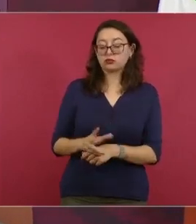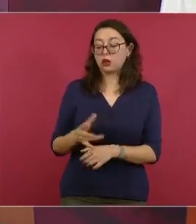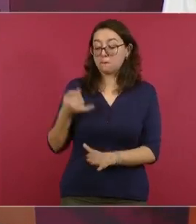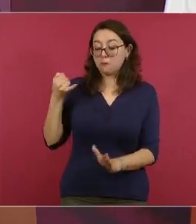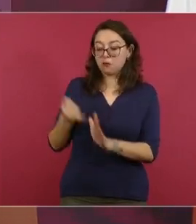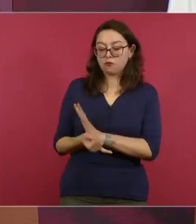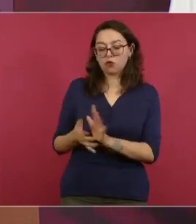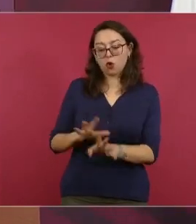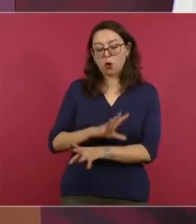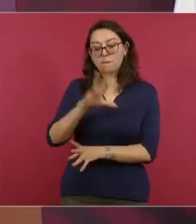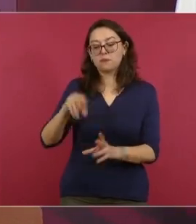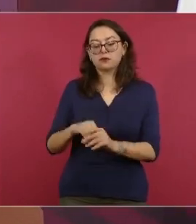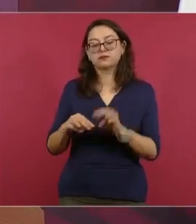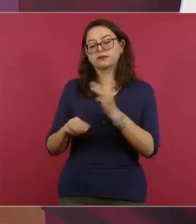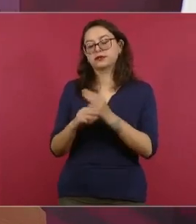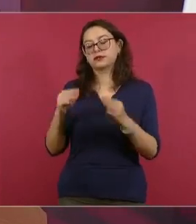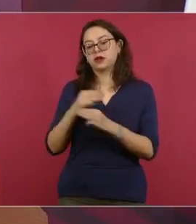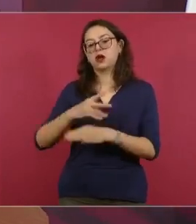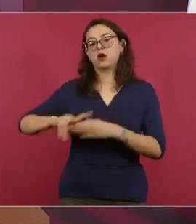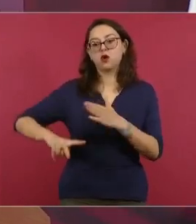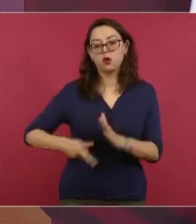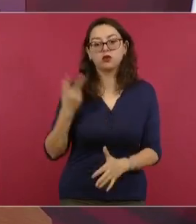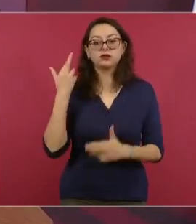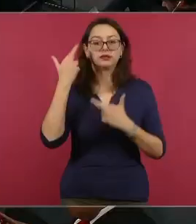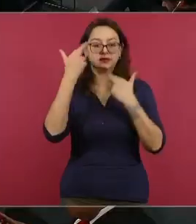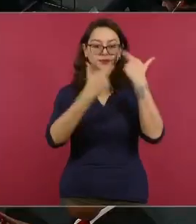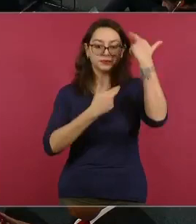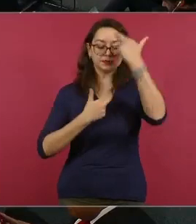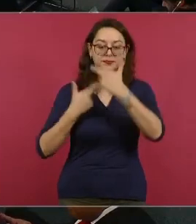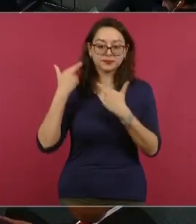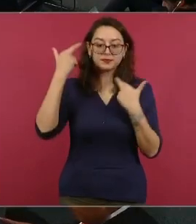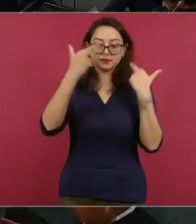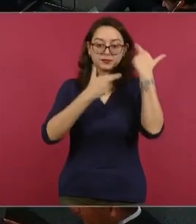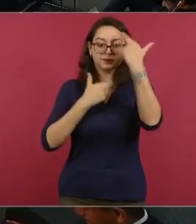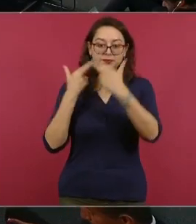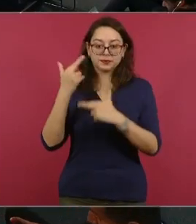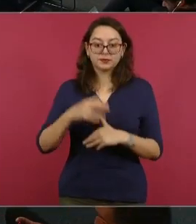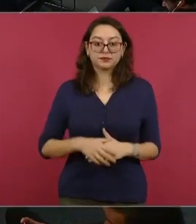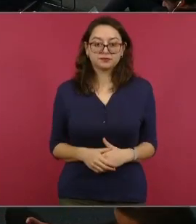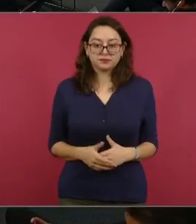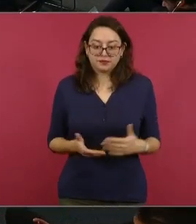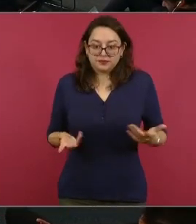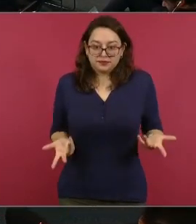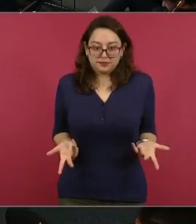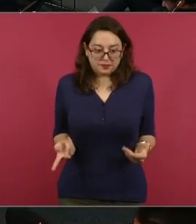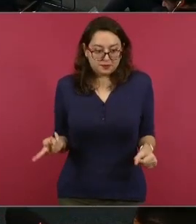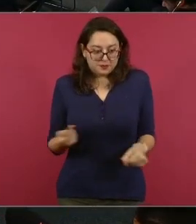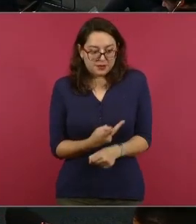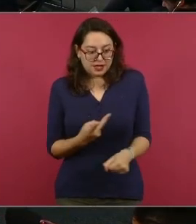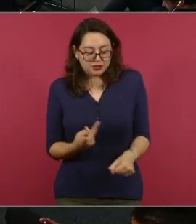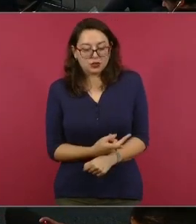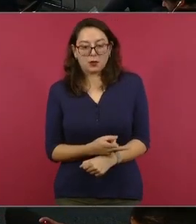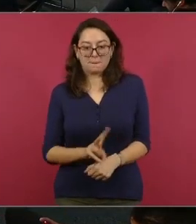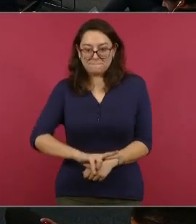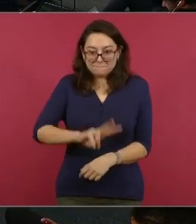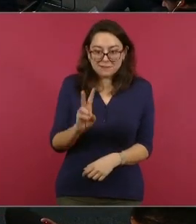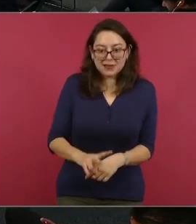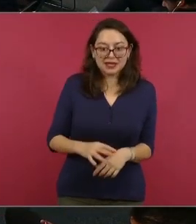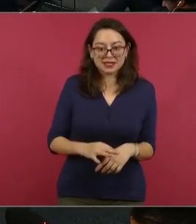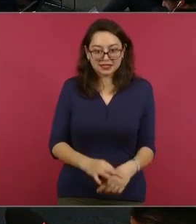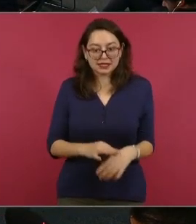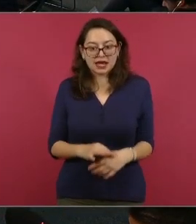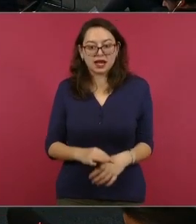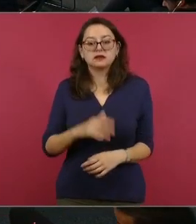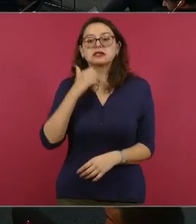a fondo de todo y queremos conocer lo que sucedió, la